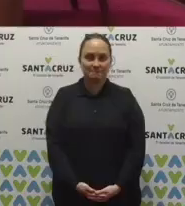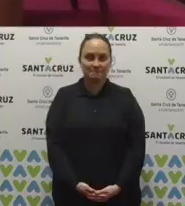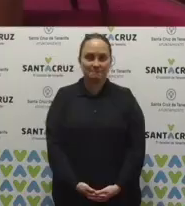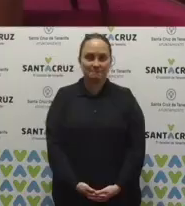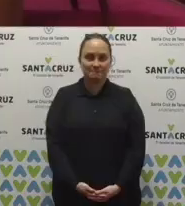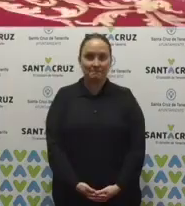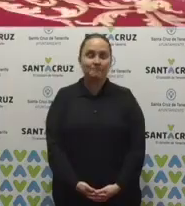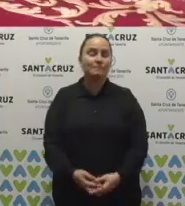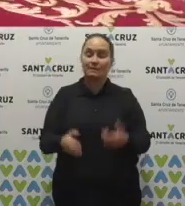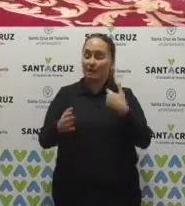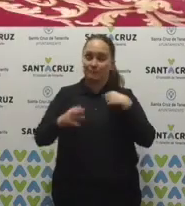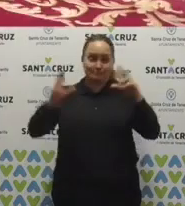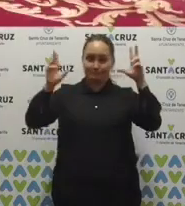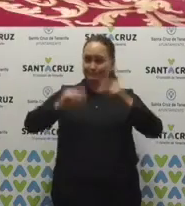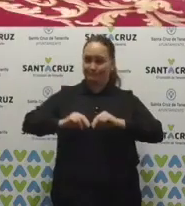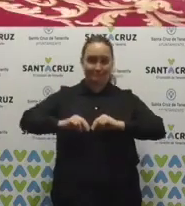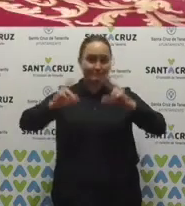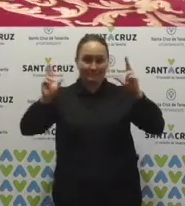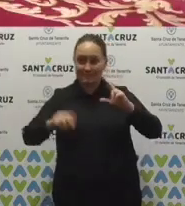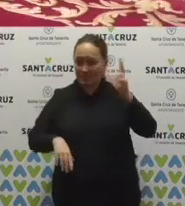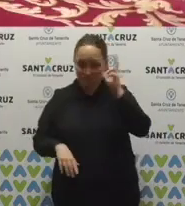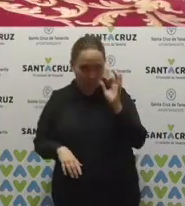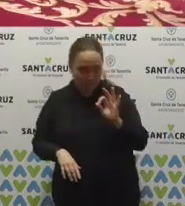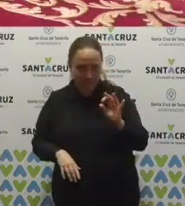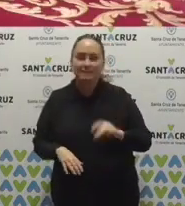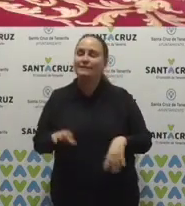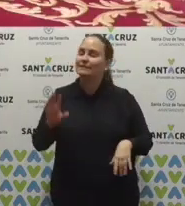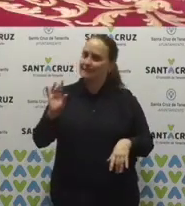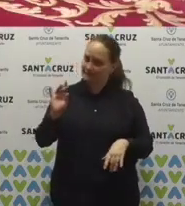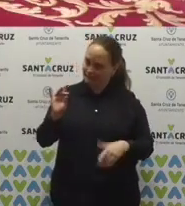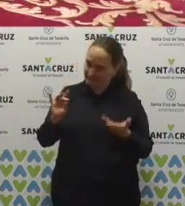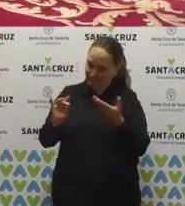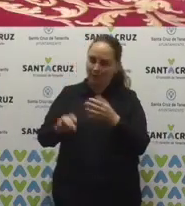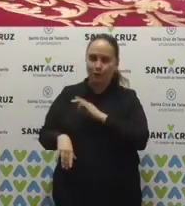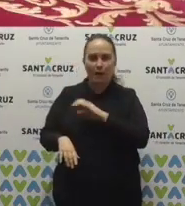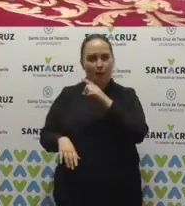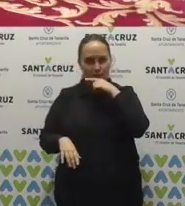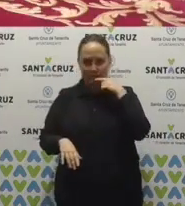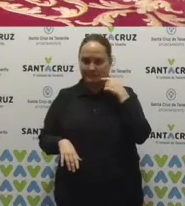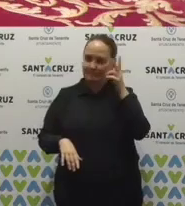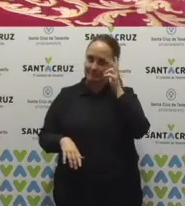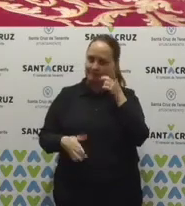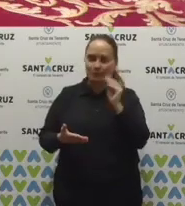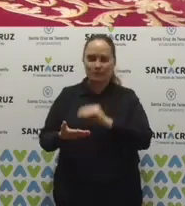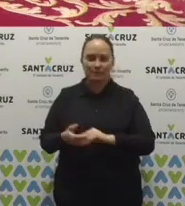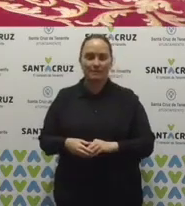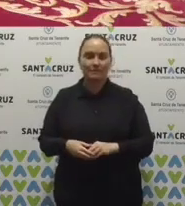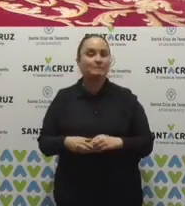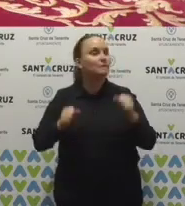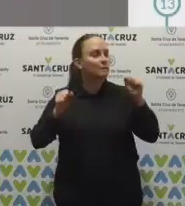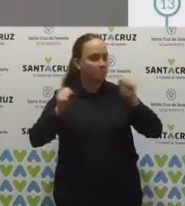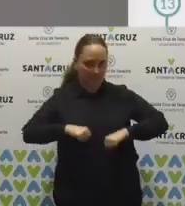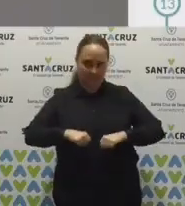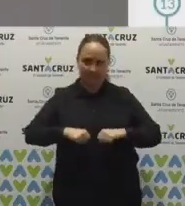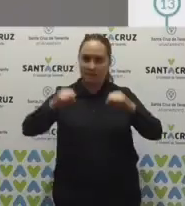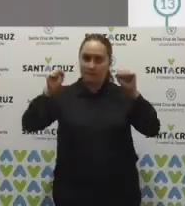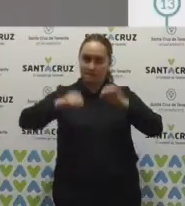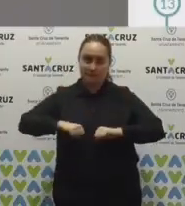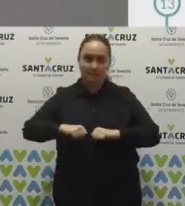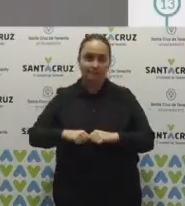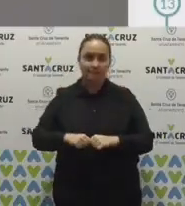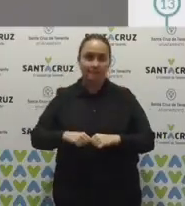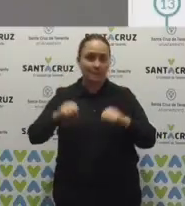ya me volvió a votar escucha si doña dolores la volvamos a escuchar yo acabo de